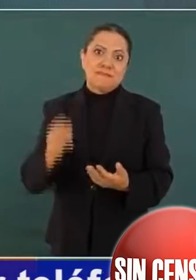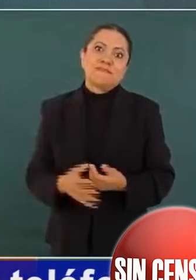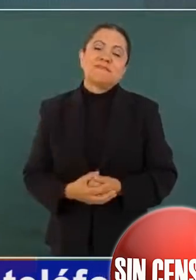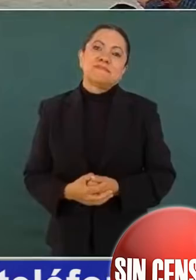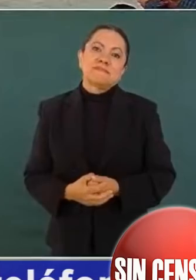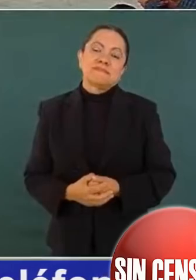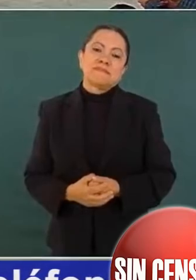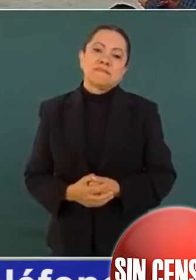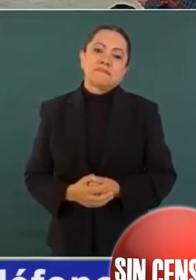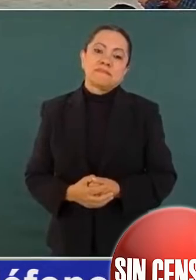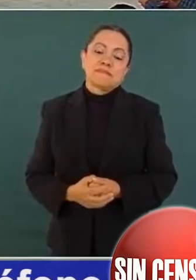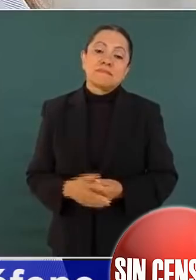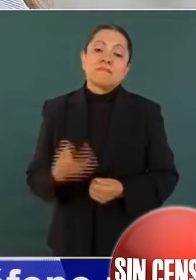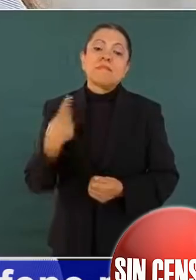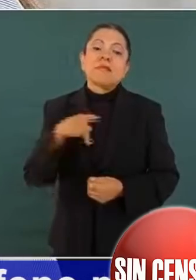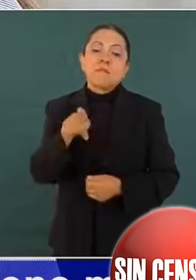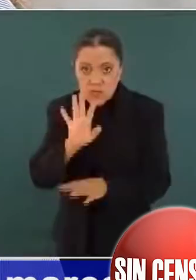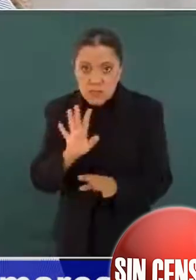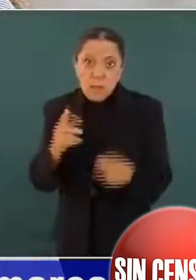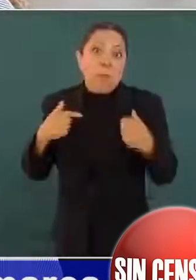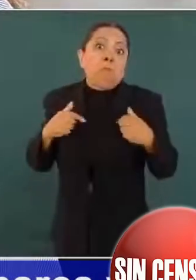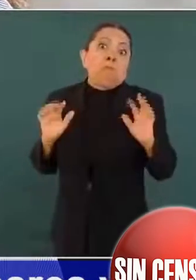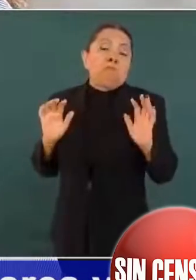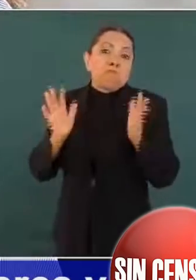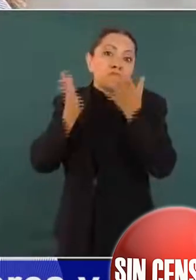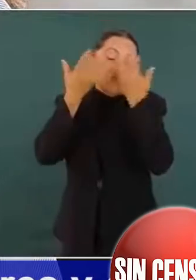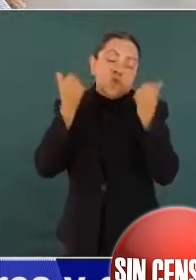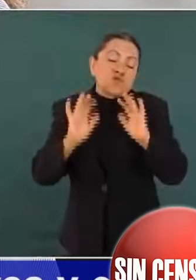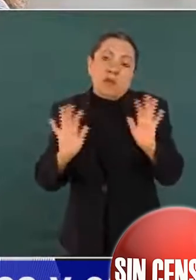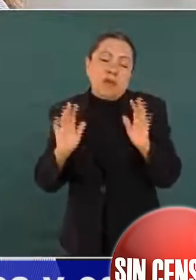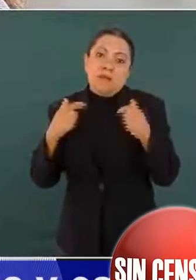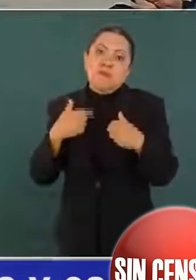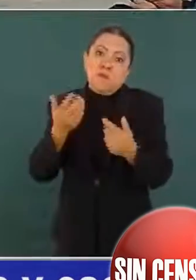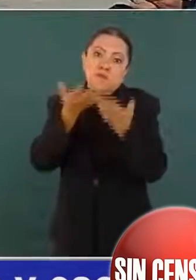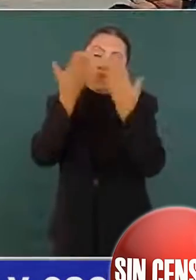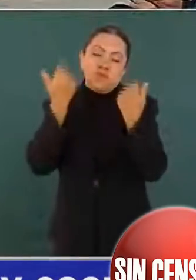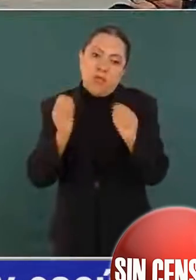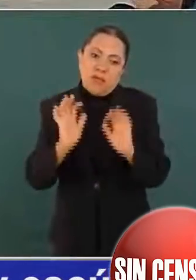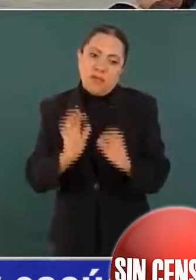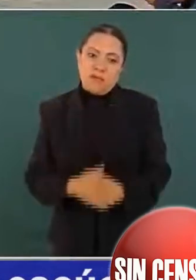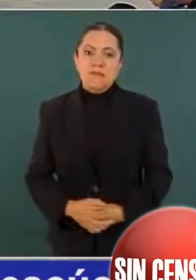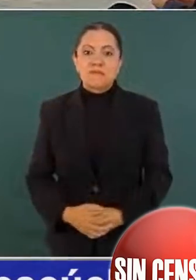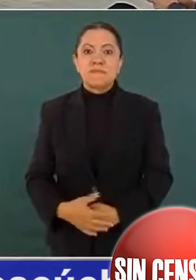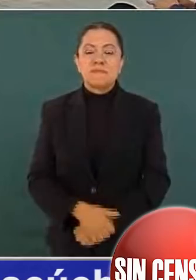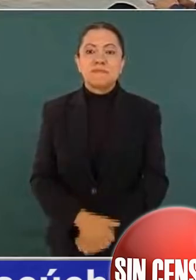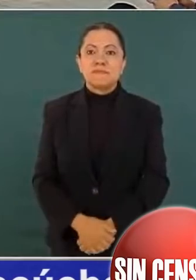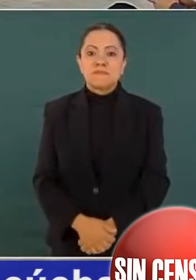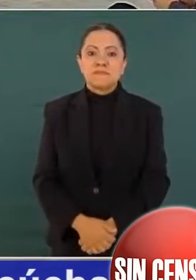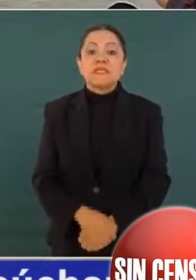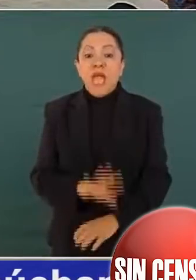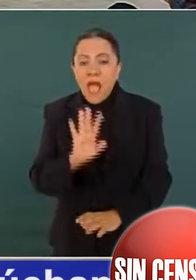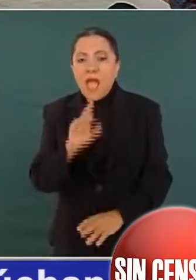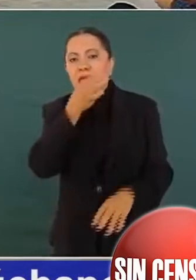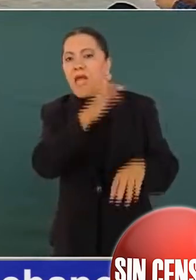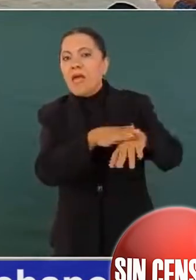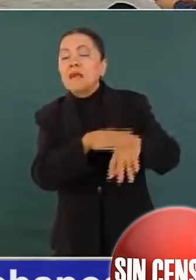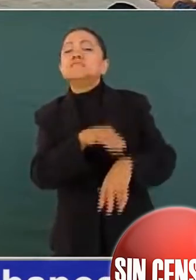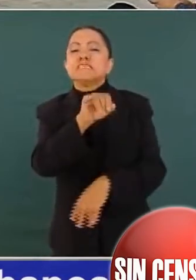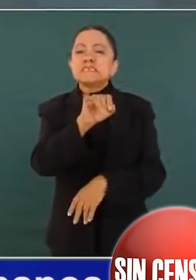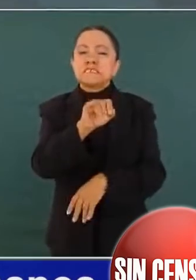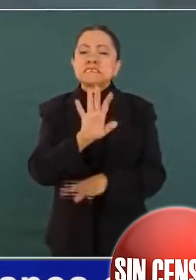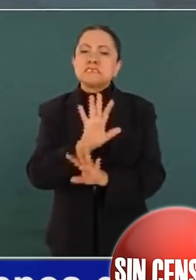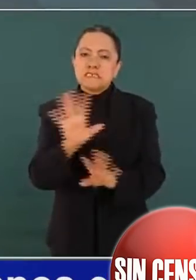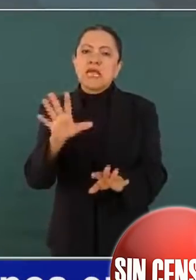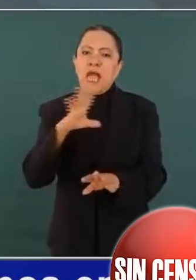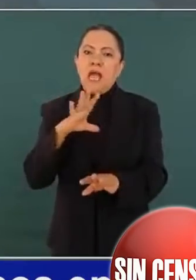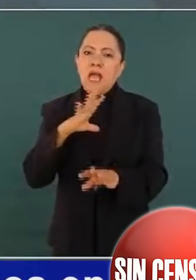La renuncia está presentada. ¿Presentó? Sí se presenta la renuncia, pero les